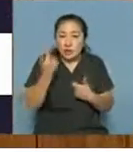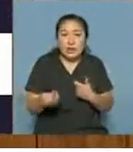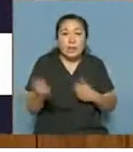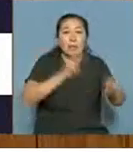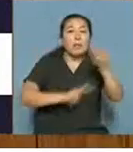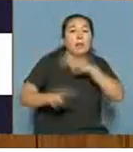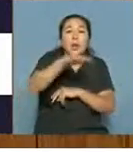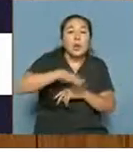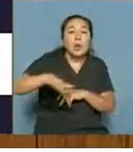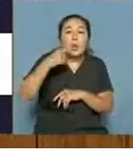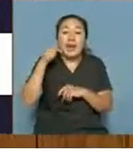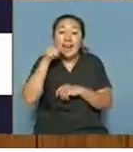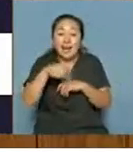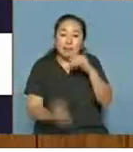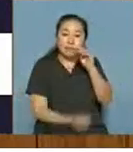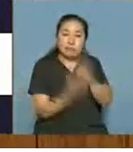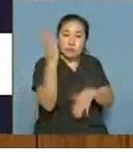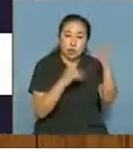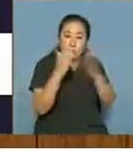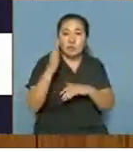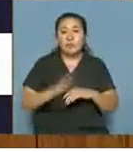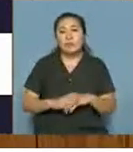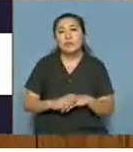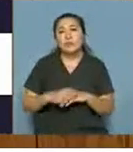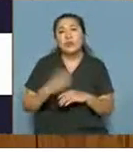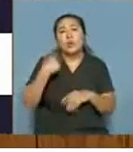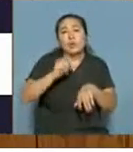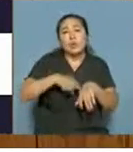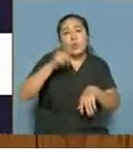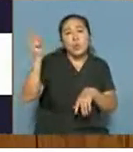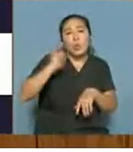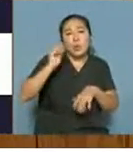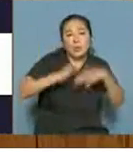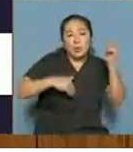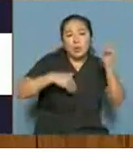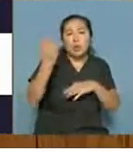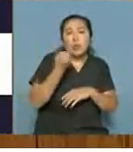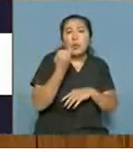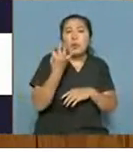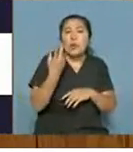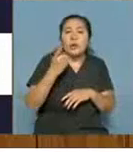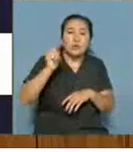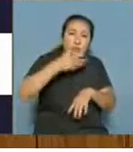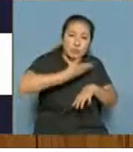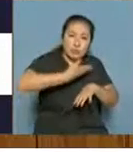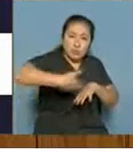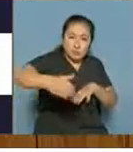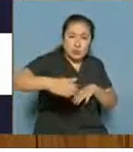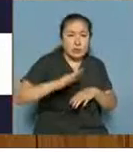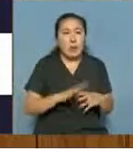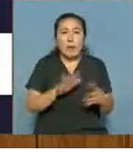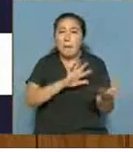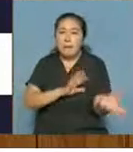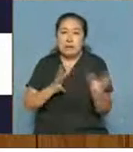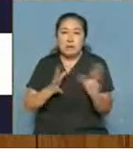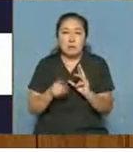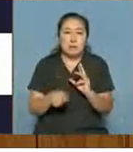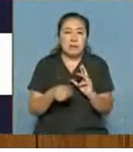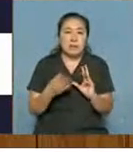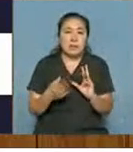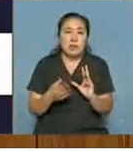van a establecer en esas zonas. ¿En cuánto tiempo se piensa realizar las primeras construcciones? Esto, nosotros estamos sacando un pliego